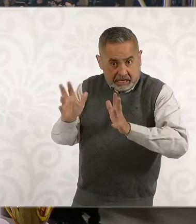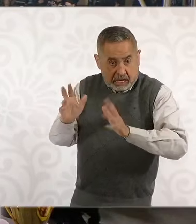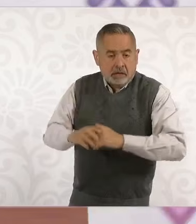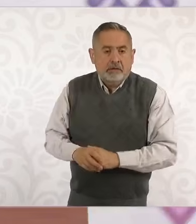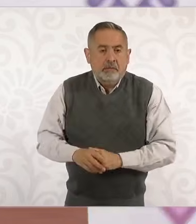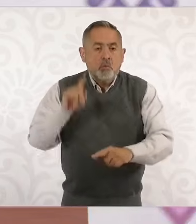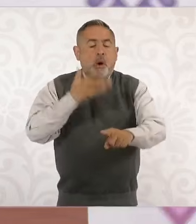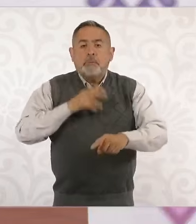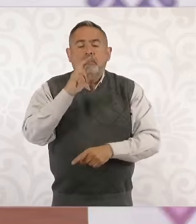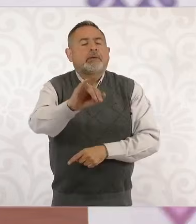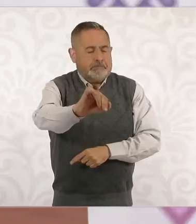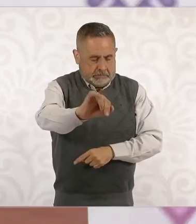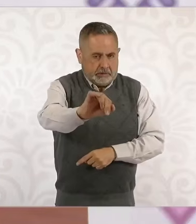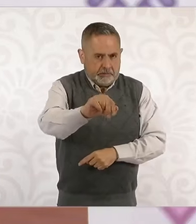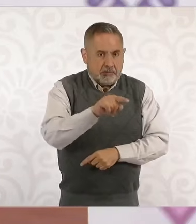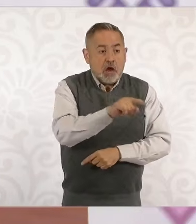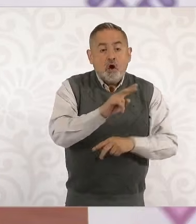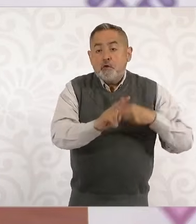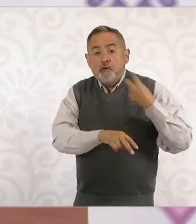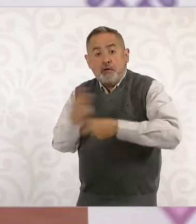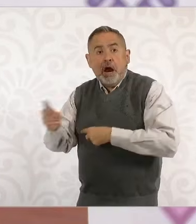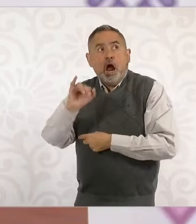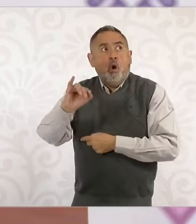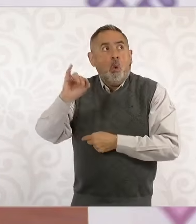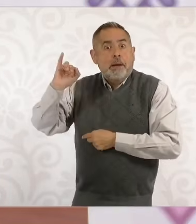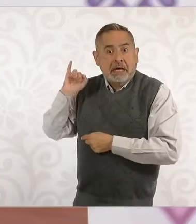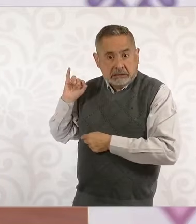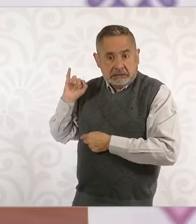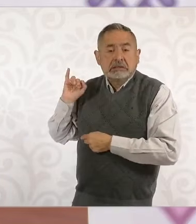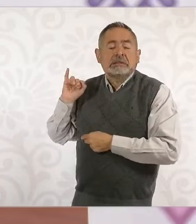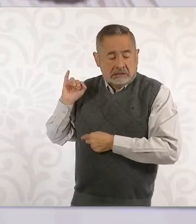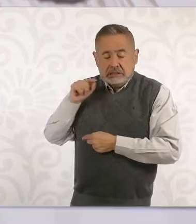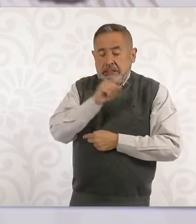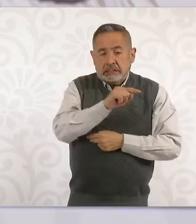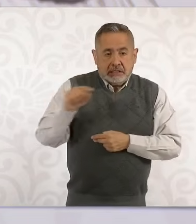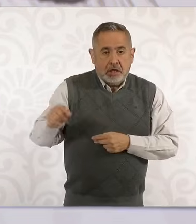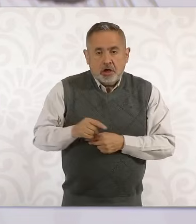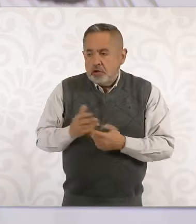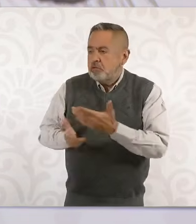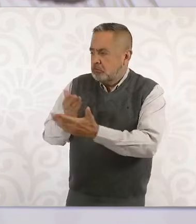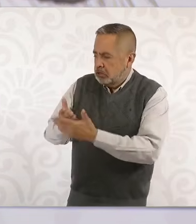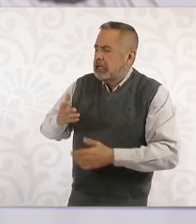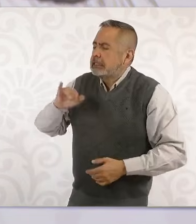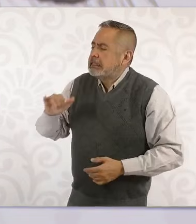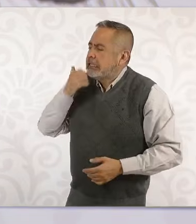jueves al sistema de administración tributario, plantearon su deseo de